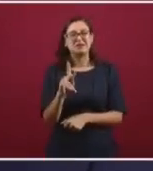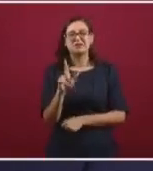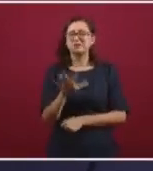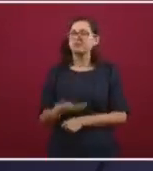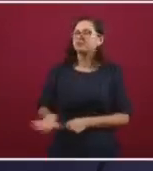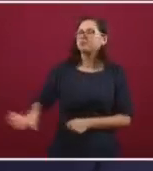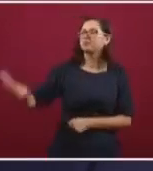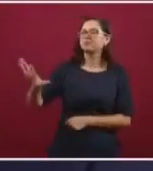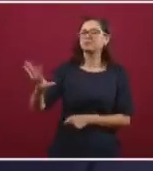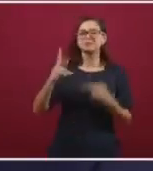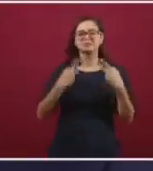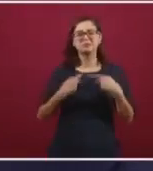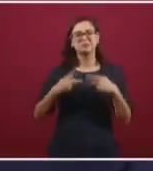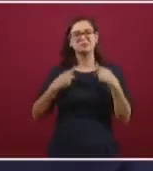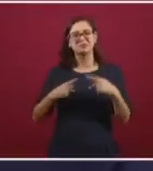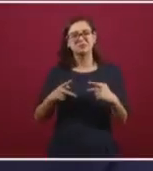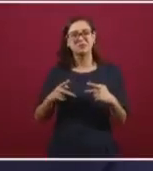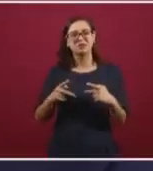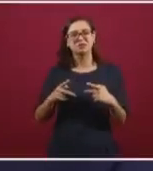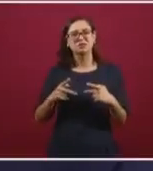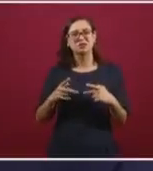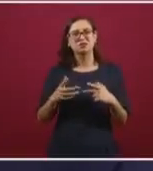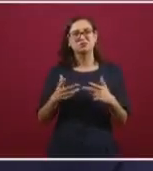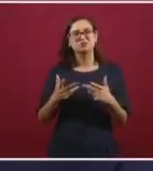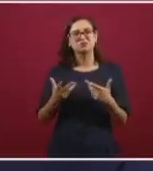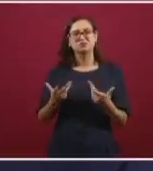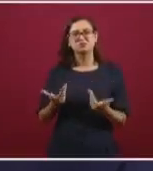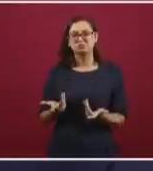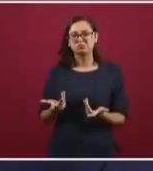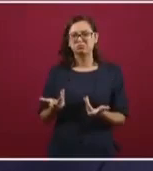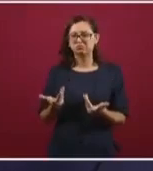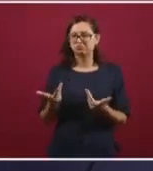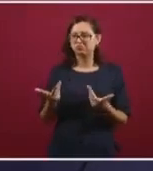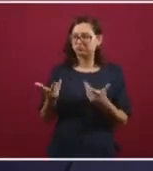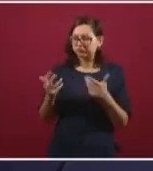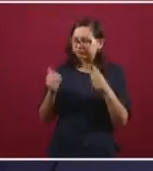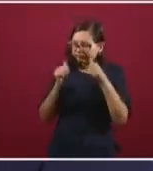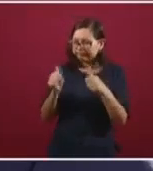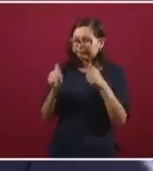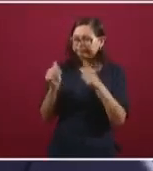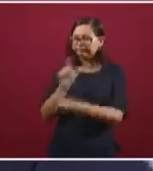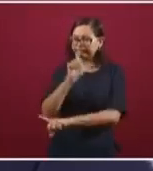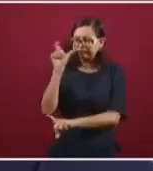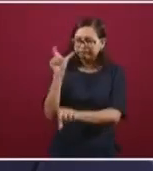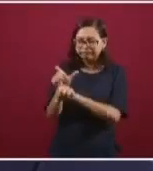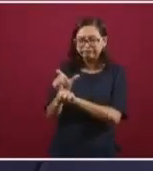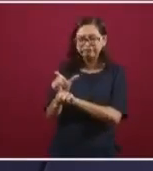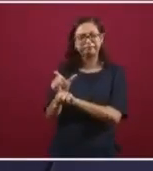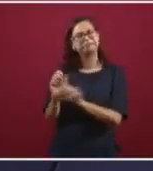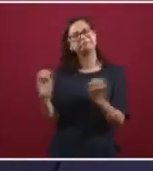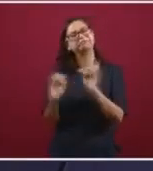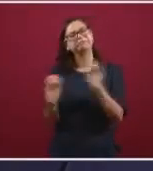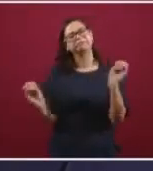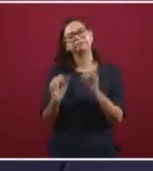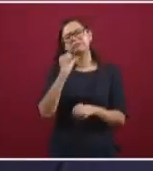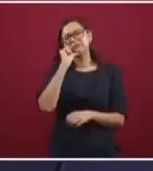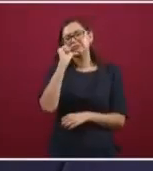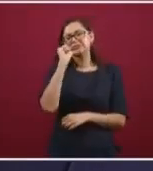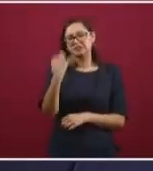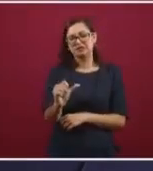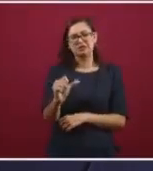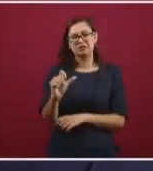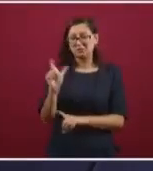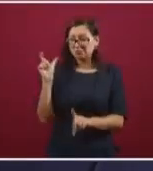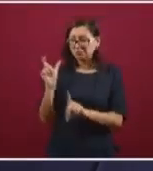se hacía labor de seguridad al ciudadano, de protección